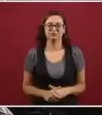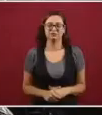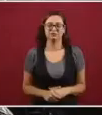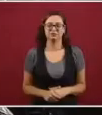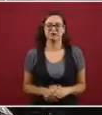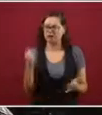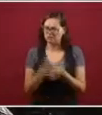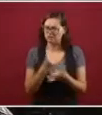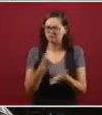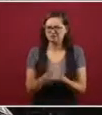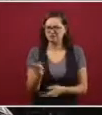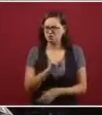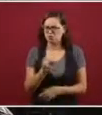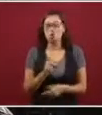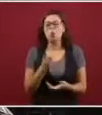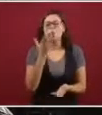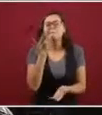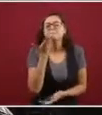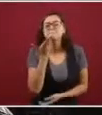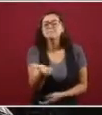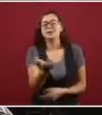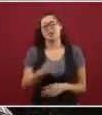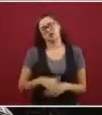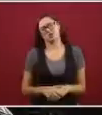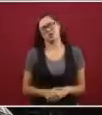No exigiendo, pidiendo.